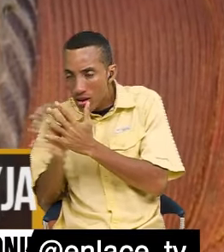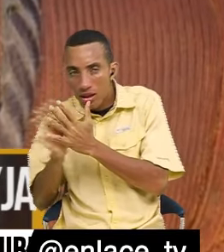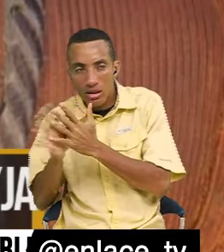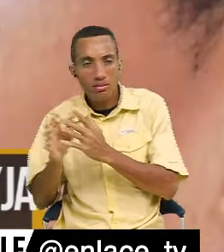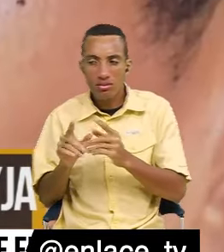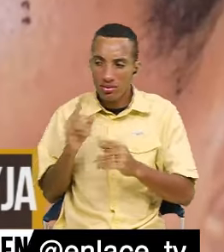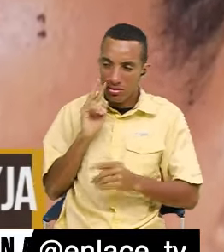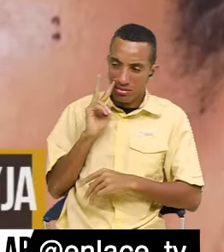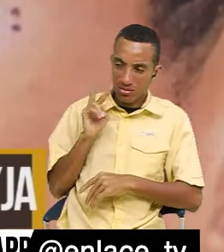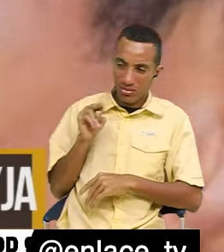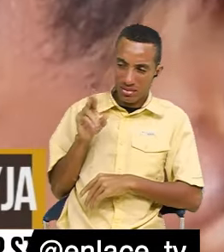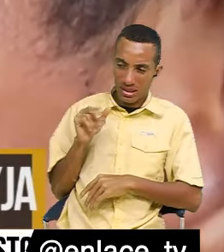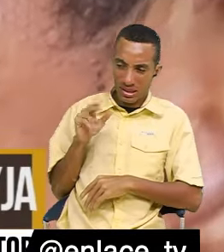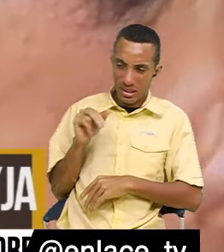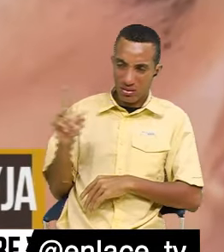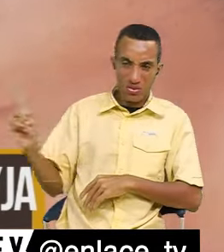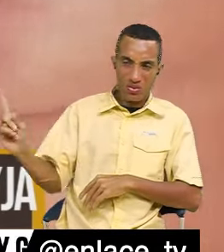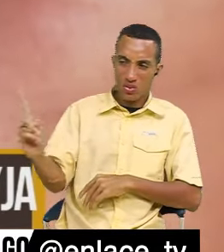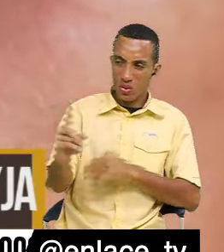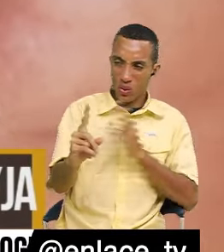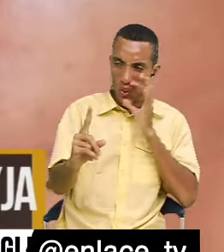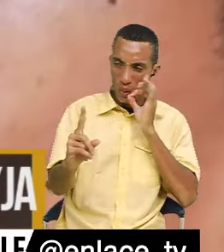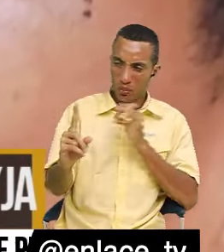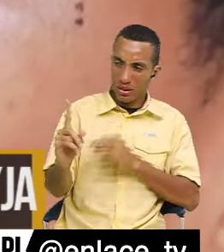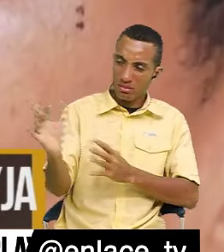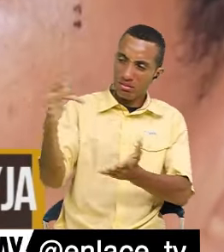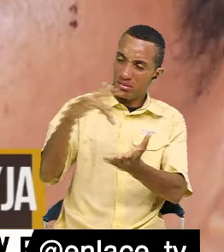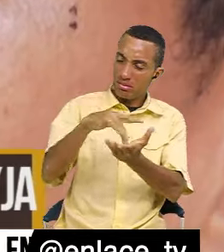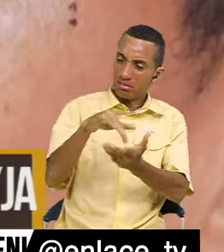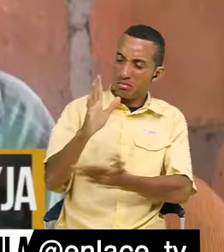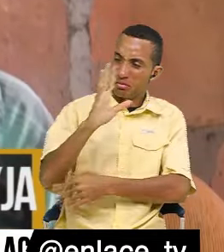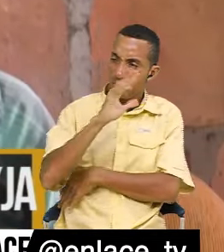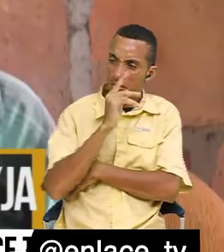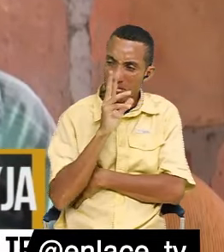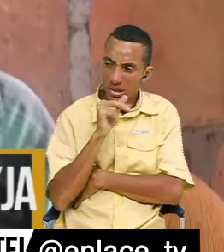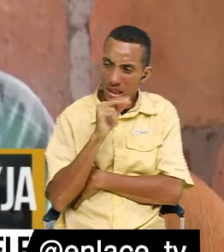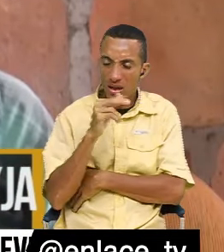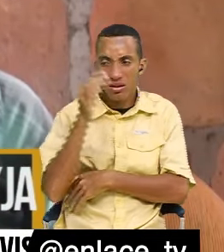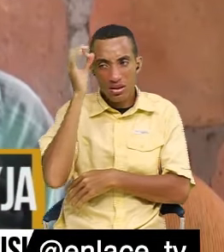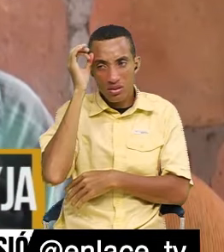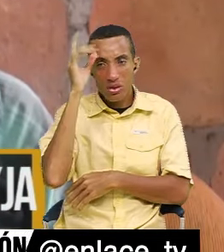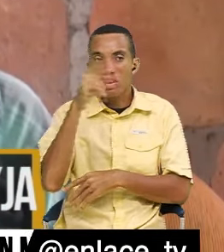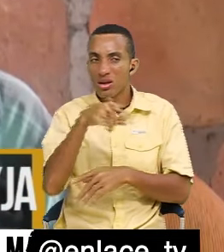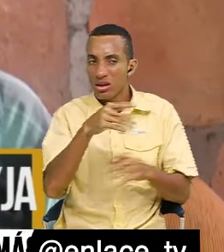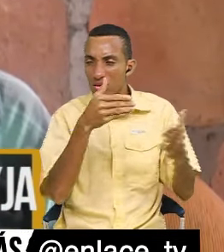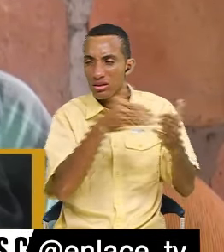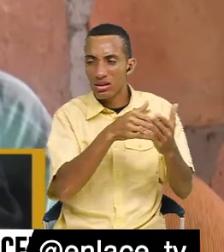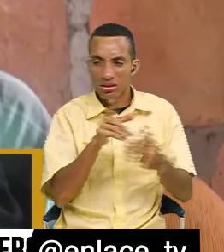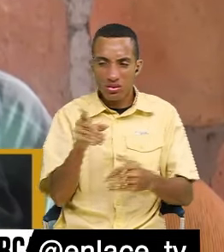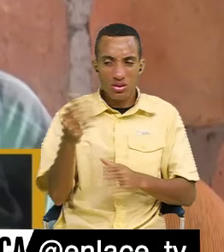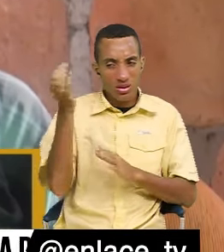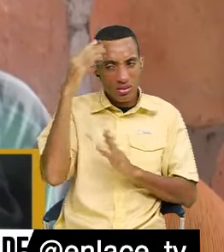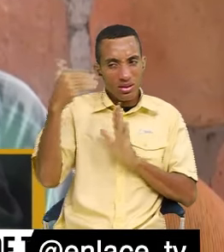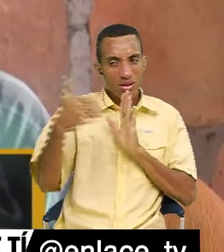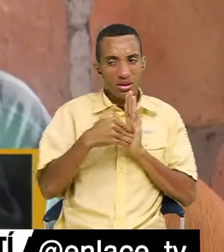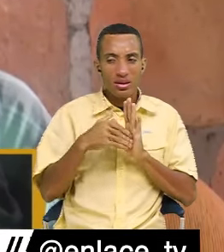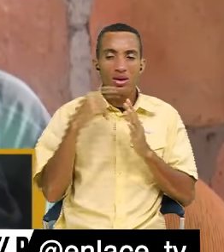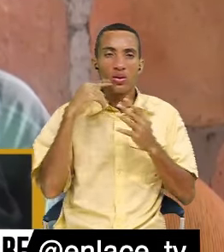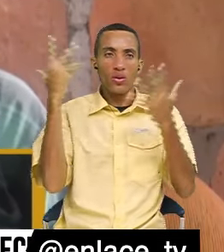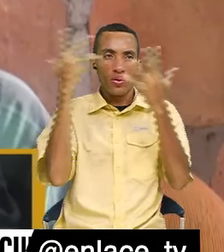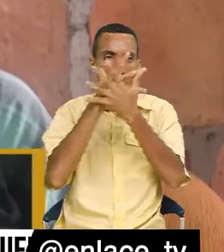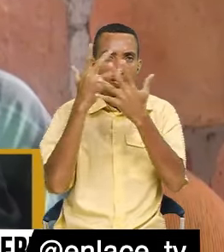muy raro que él fuera a preguntarlo, porque según manifestaba uno de ellos que los tienen amenazados. Entonces nos confundieron, quizás